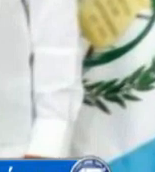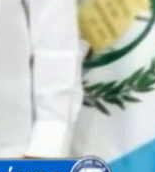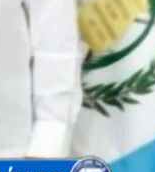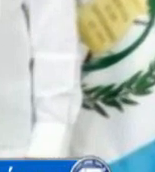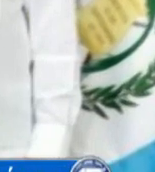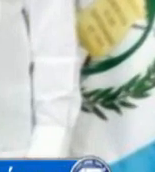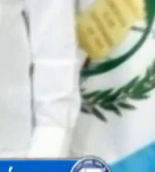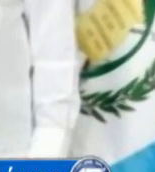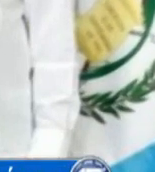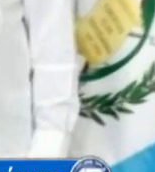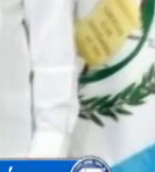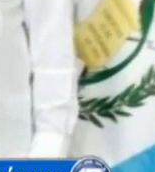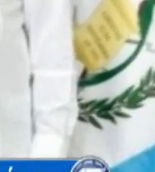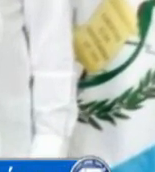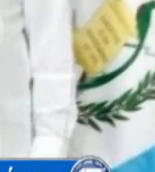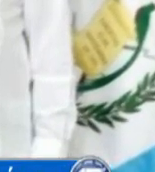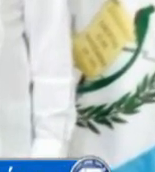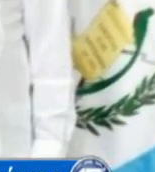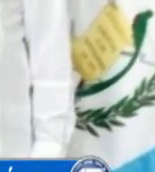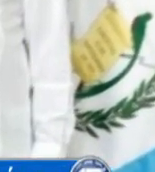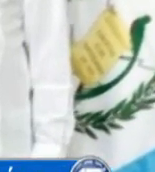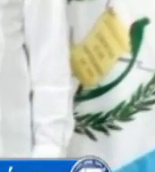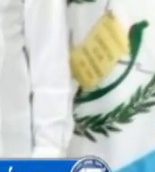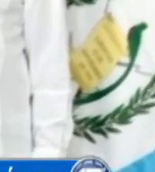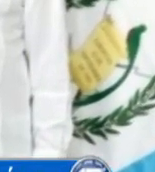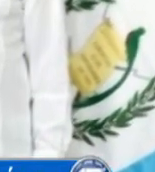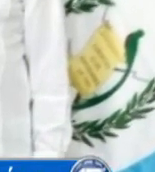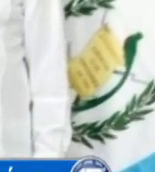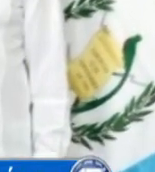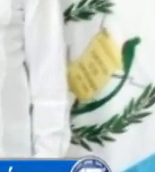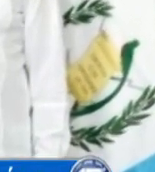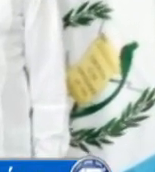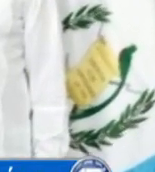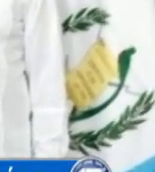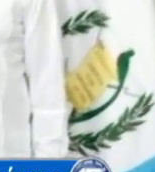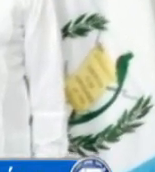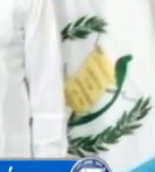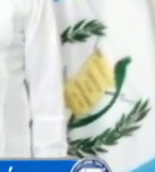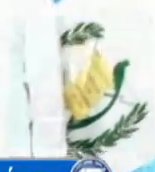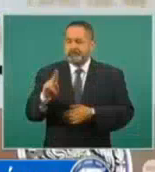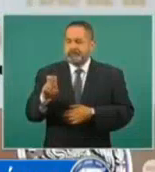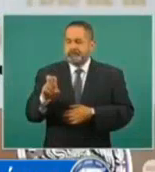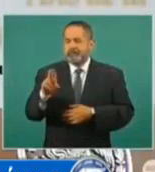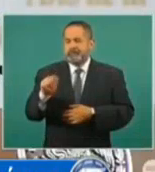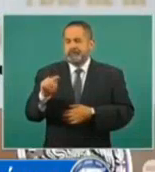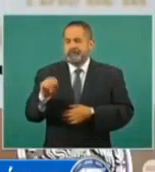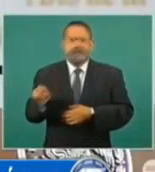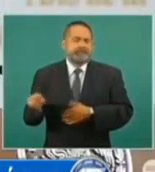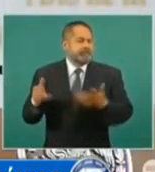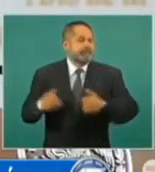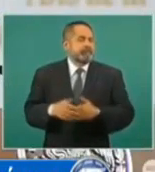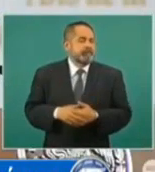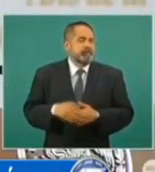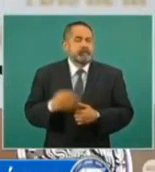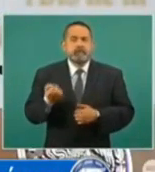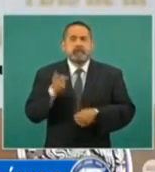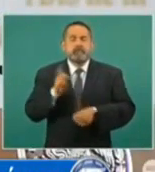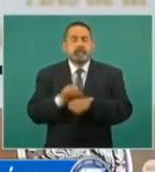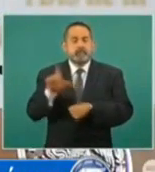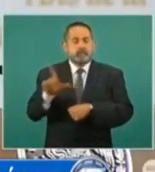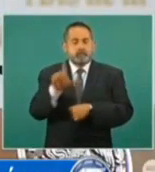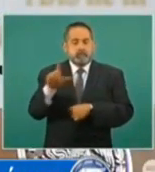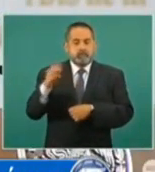conmemorativo del fin de la guerra de castas en el museo de la guerra de castas quintana roo el lunes 3 de